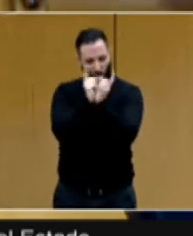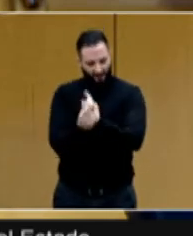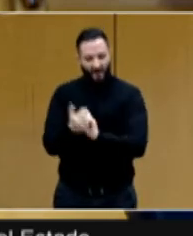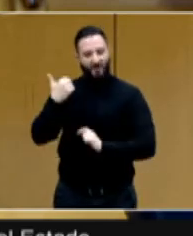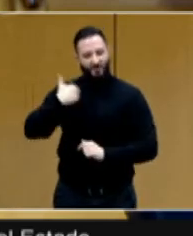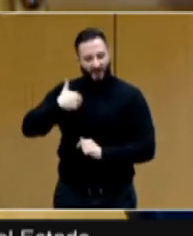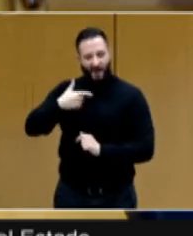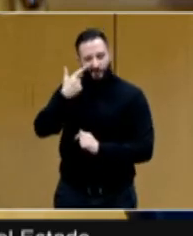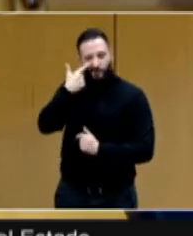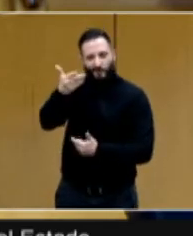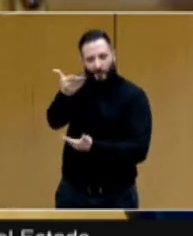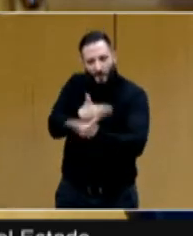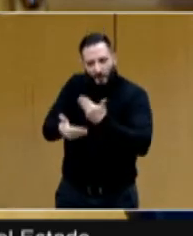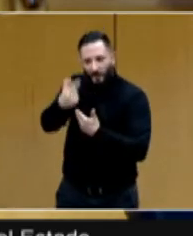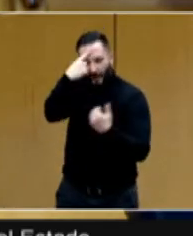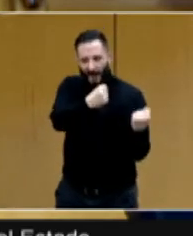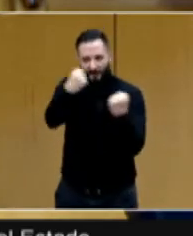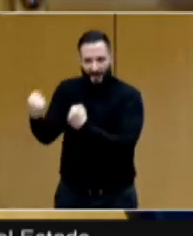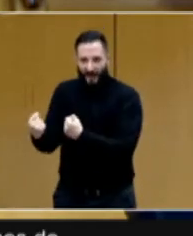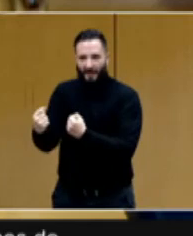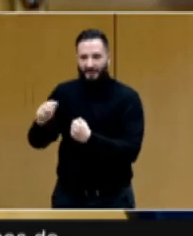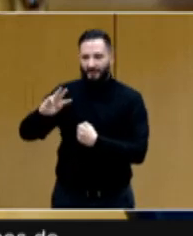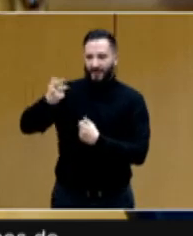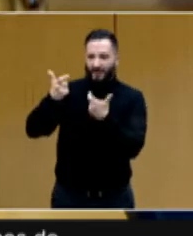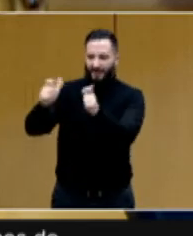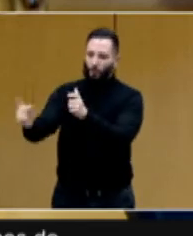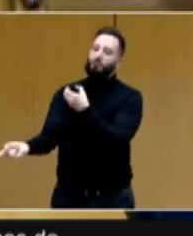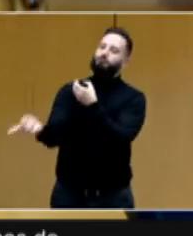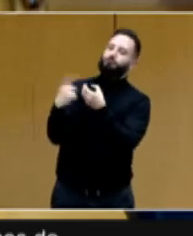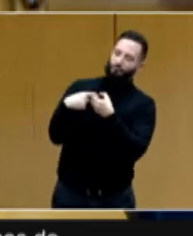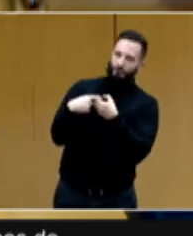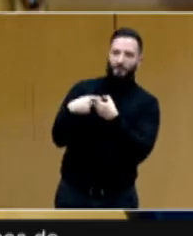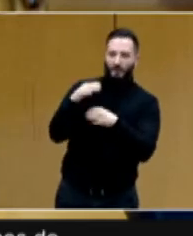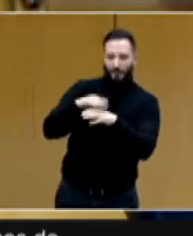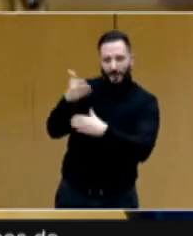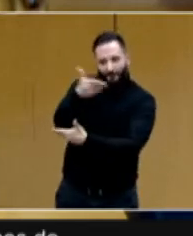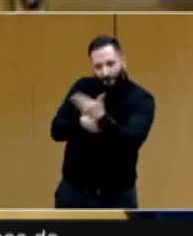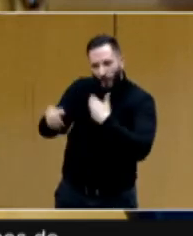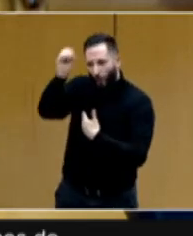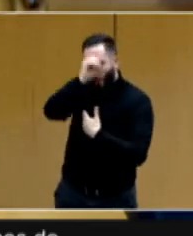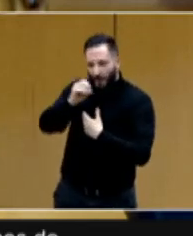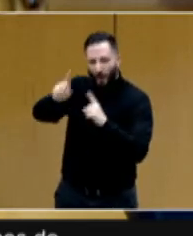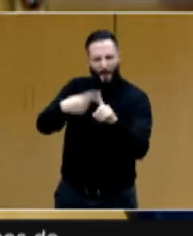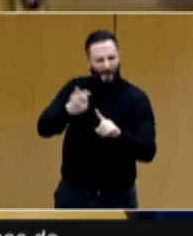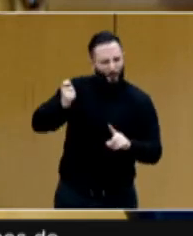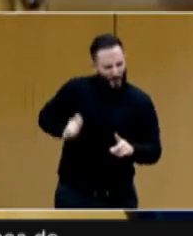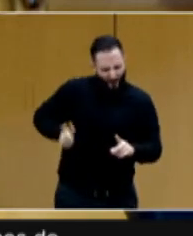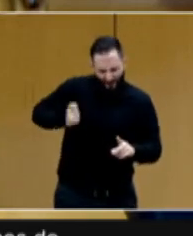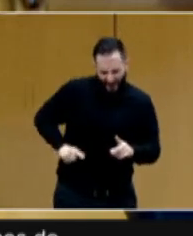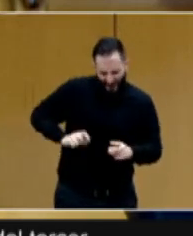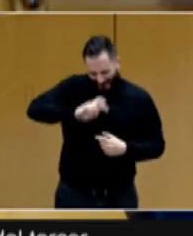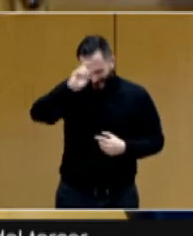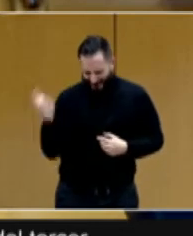colaboración de entidades del Tercer sector con participación de otros profesionales que iban aportando y